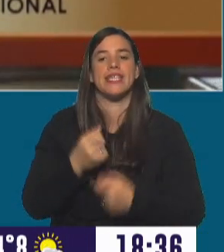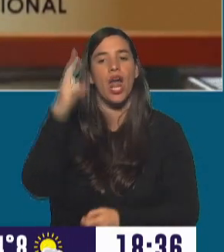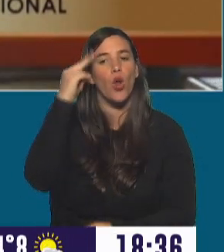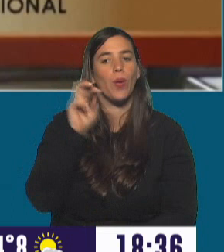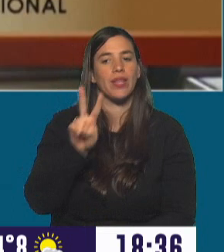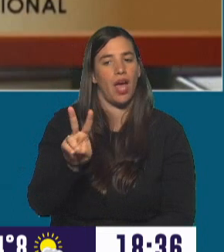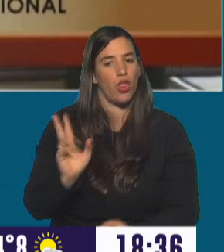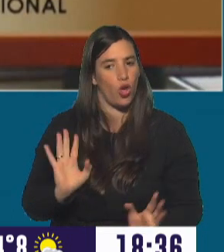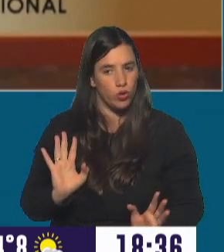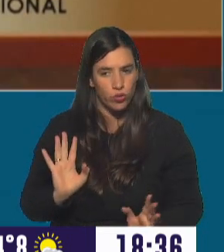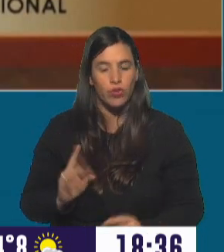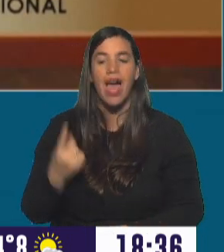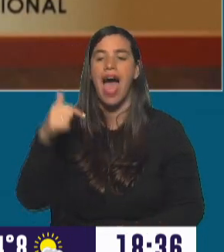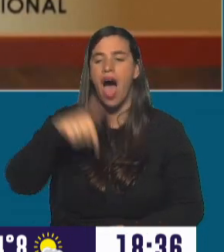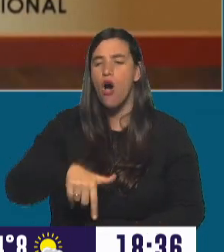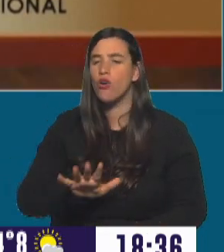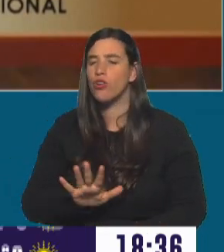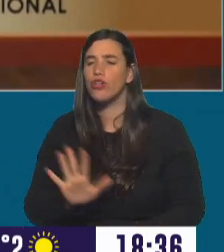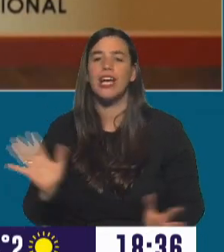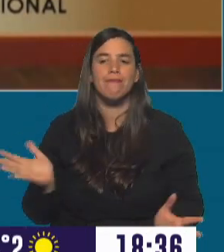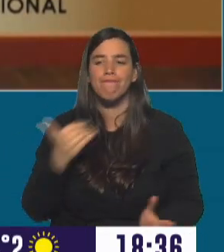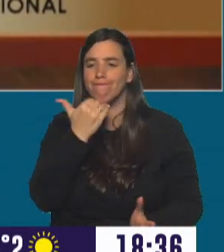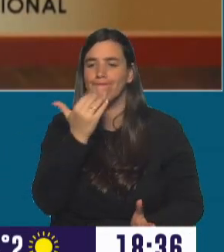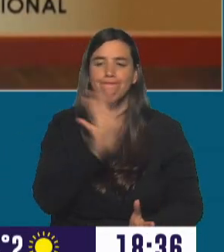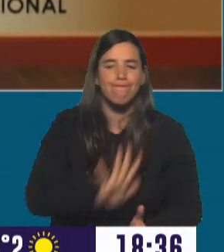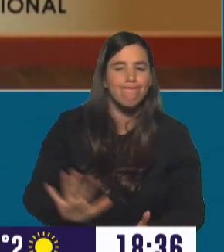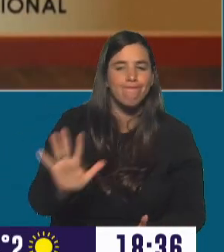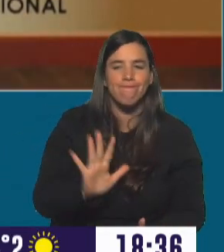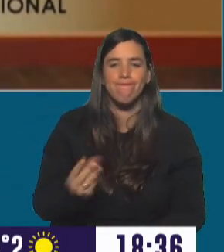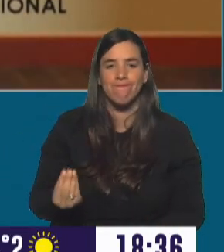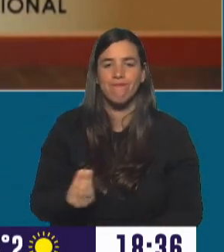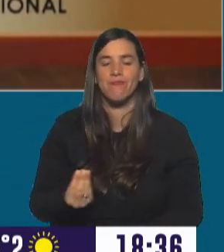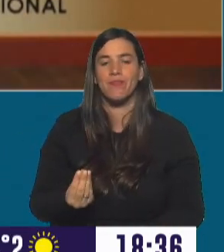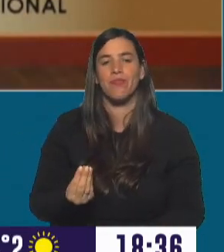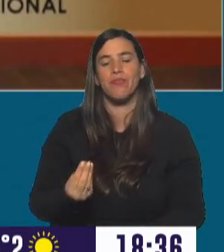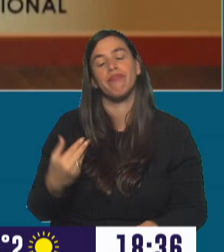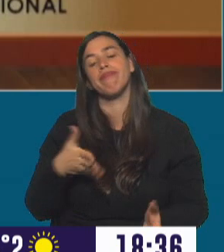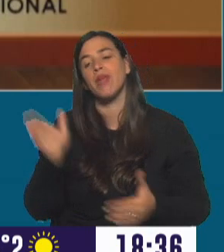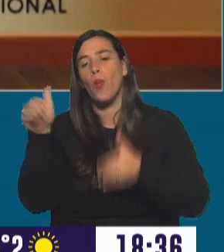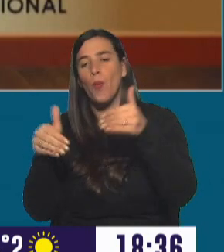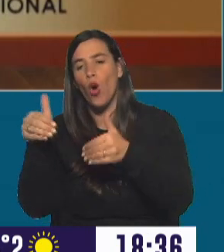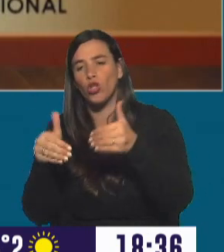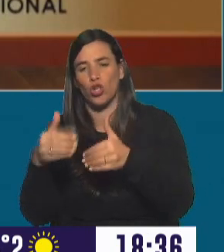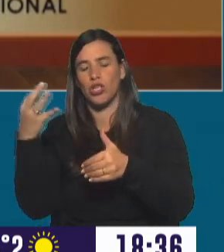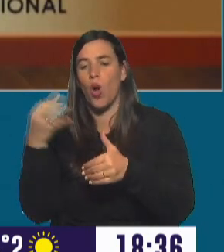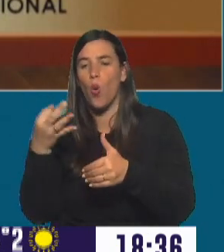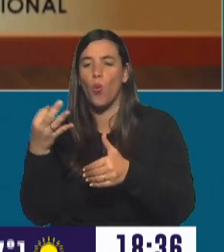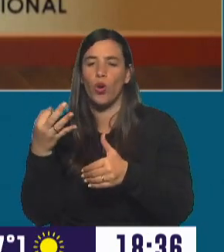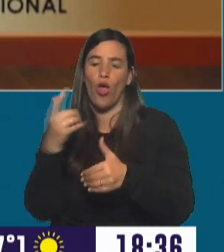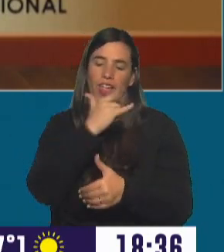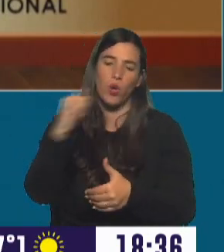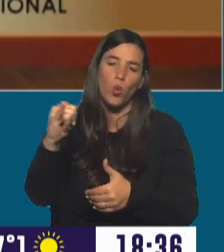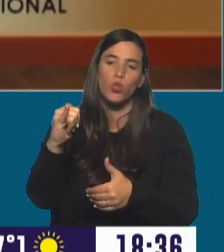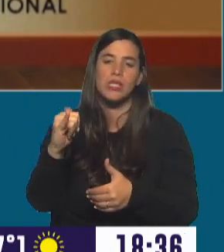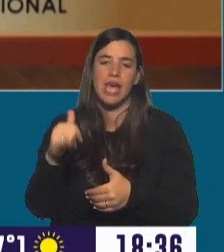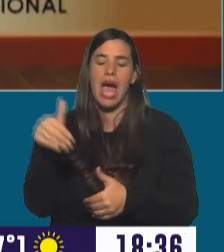todas especulaciones, bueno, porque hay, por ejemplo, algunas especulaciones que tienen que ver con votos que se estarían comprando, entre otras denuncias que se hacen